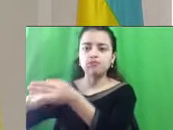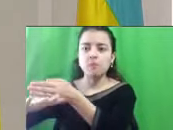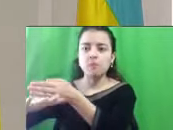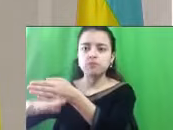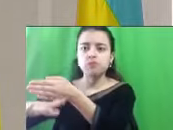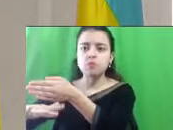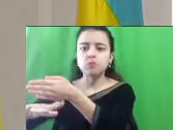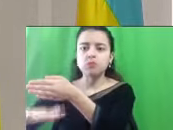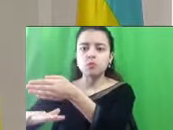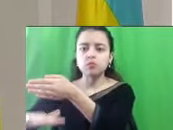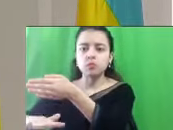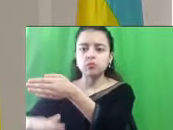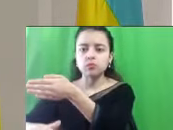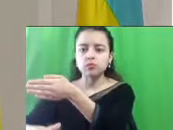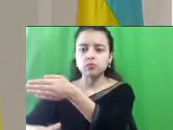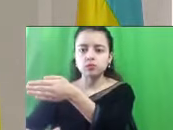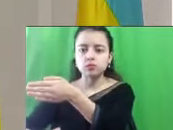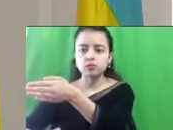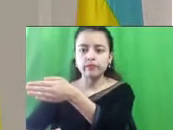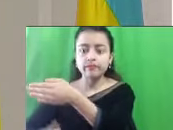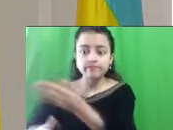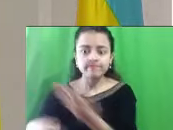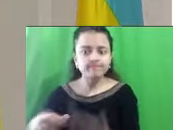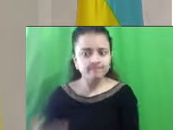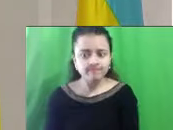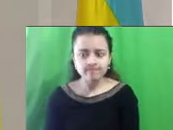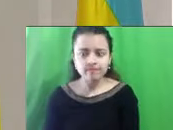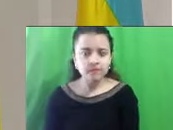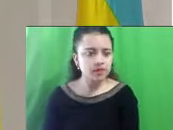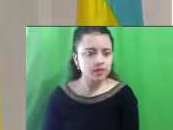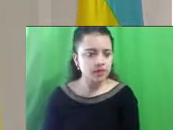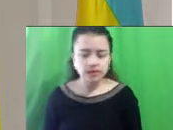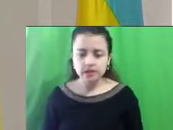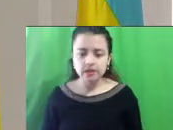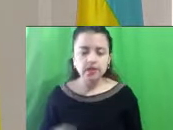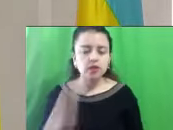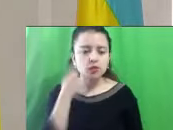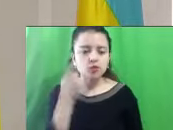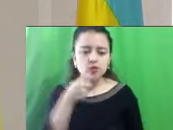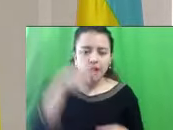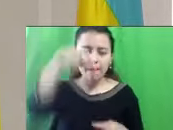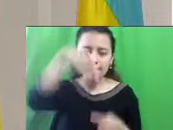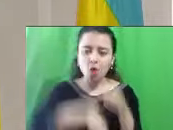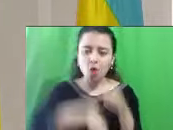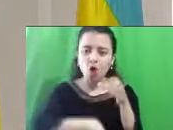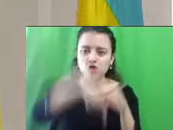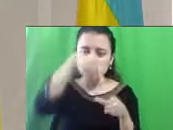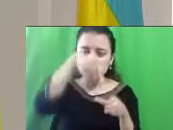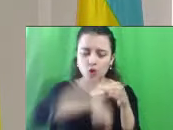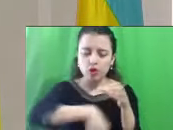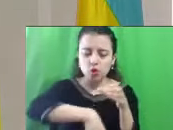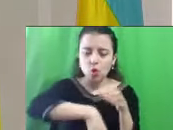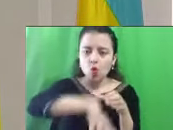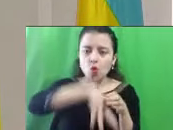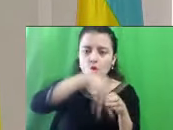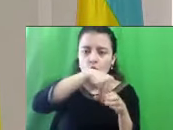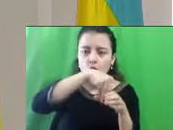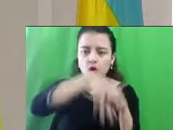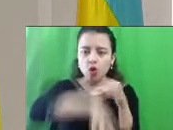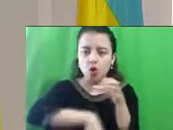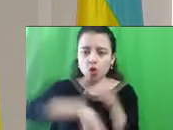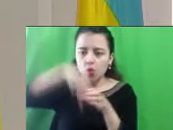pozos profundos. Esta crisis también fue bastante álgida en la medida en que la empresa ni ninguno